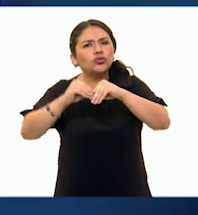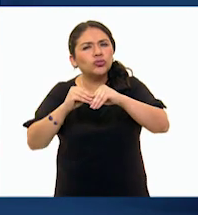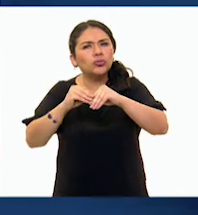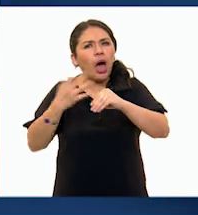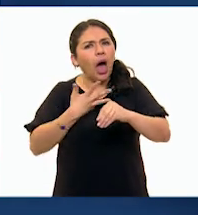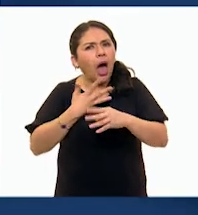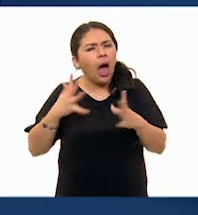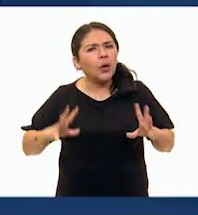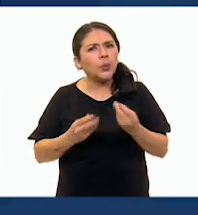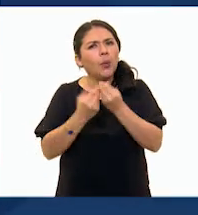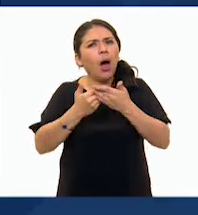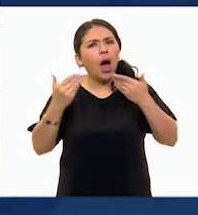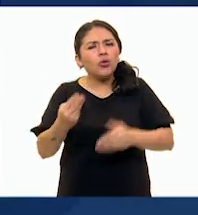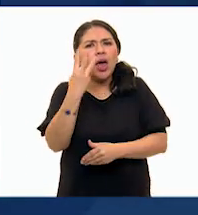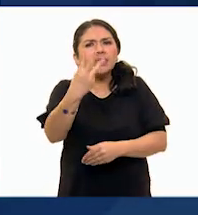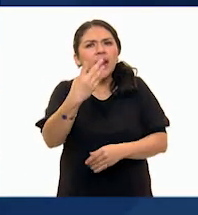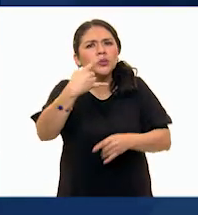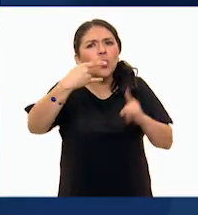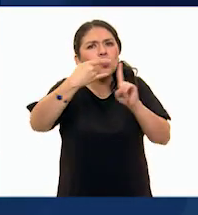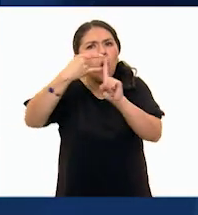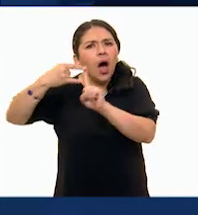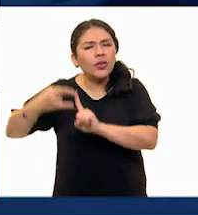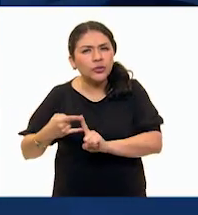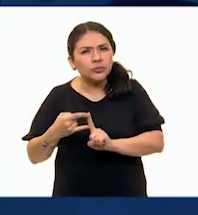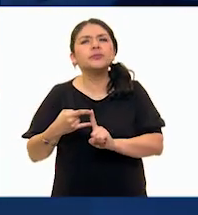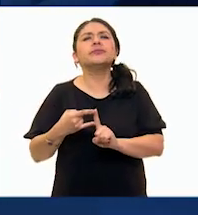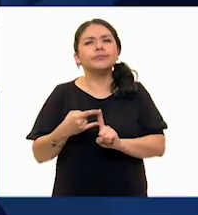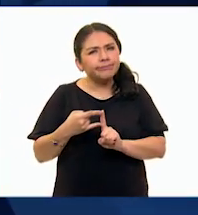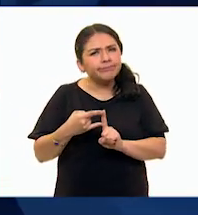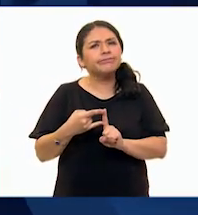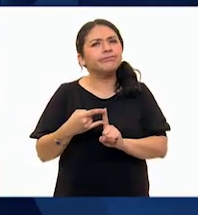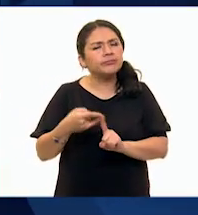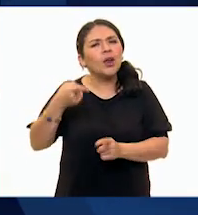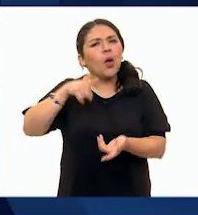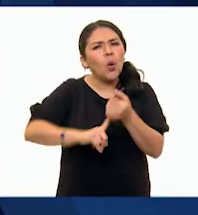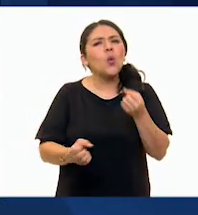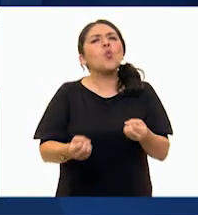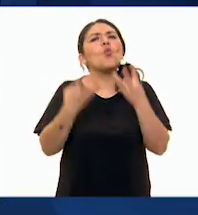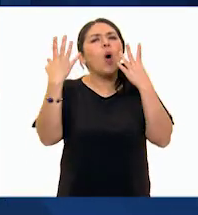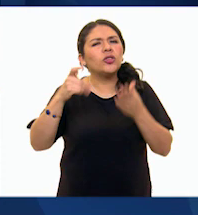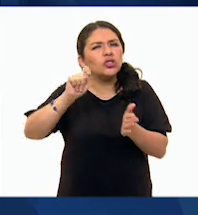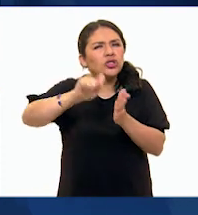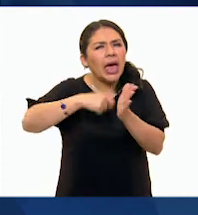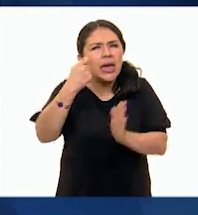en total 3 cuadrados, maestra. Sí, ¿y cuántos cerillos se usaron?